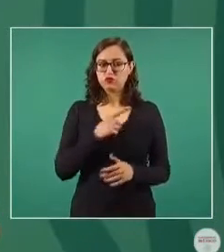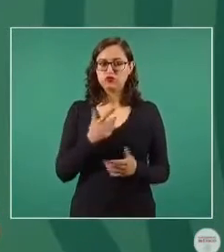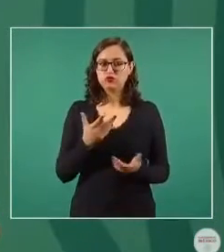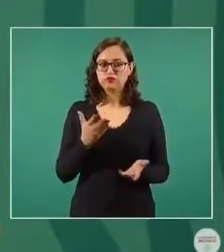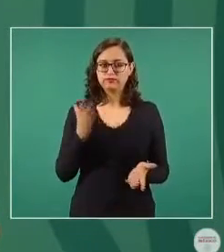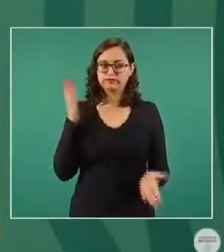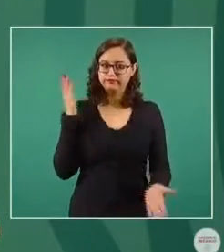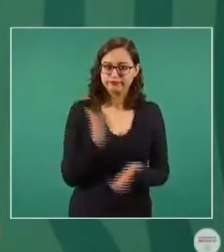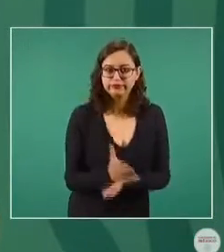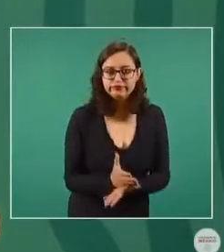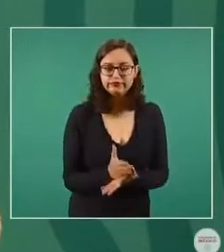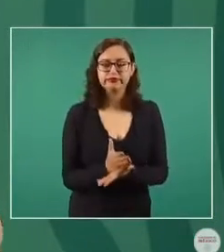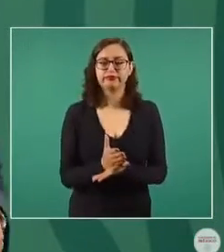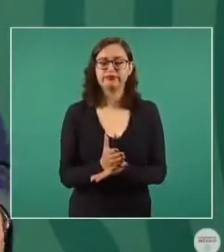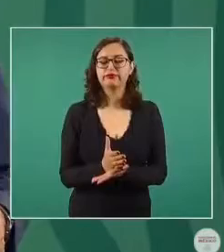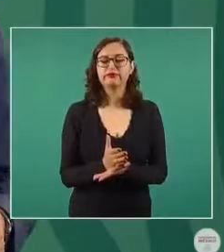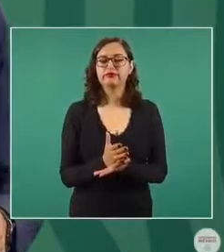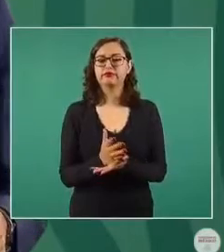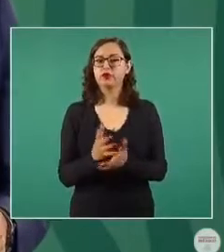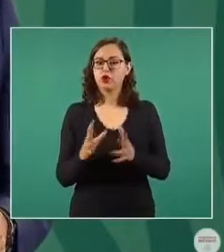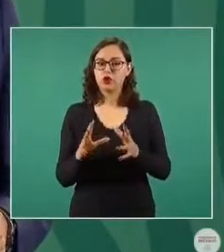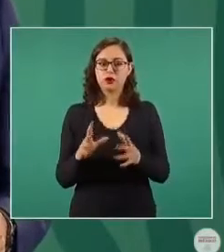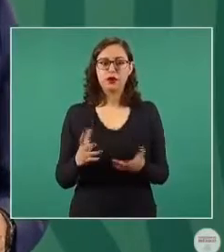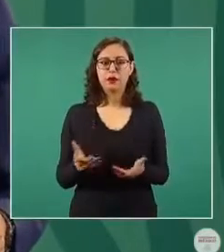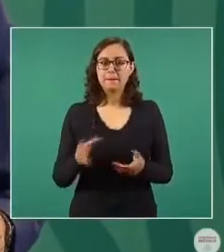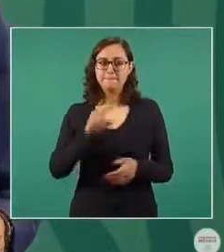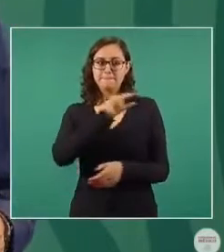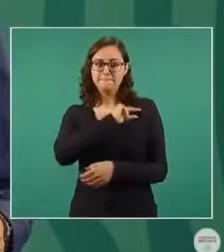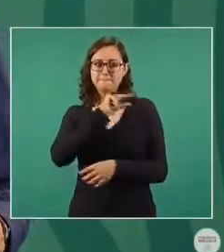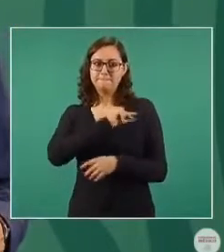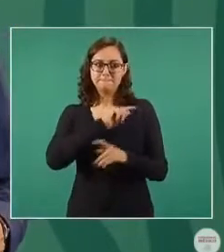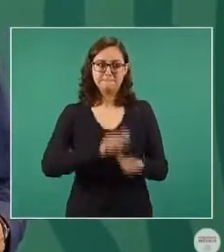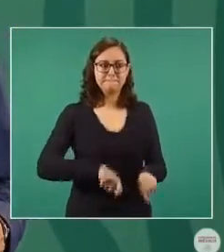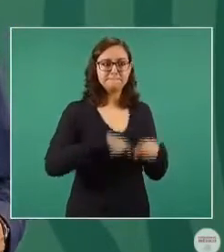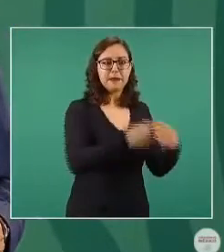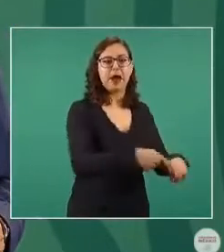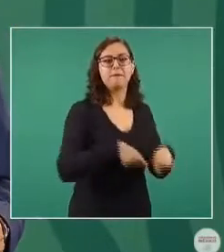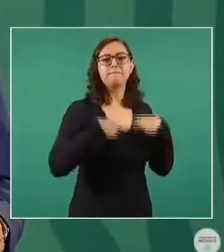Paramos en seco todas las privatizaciones